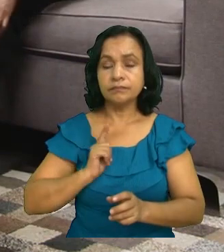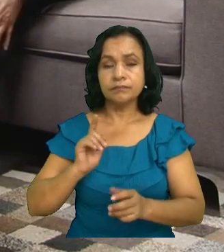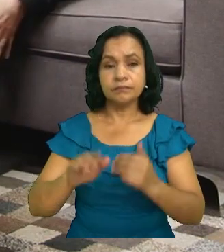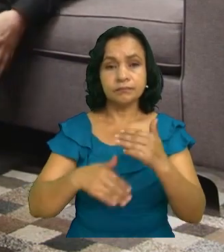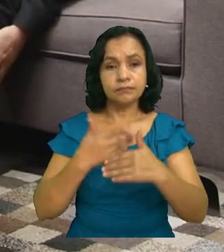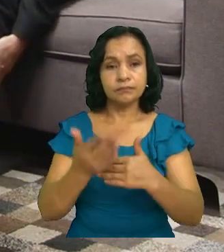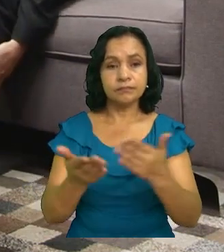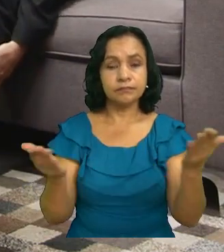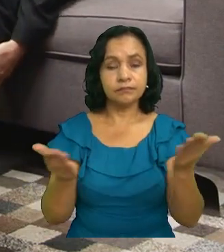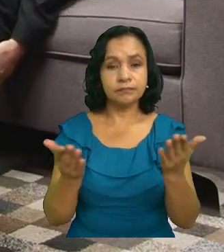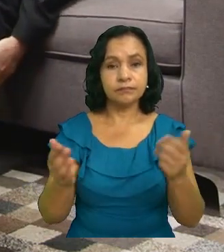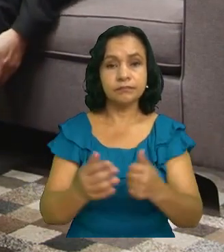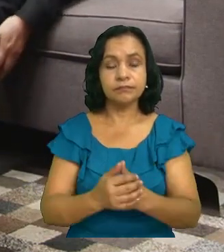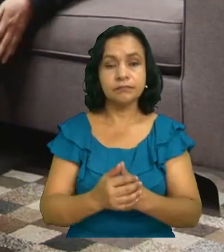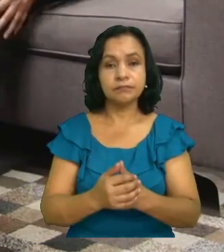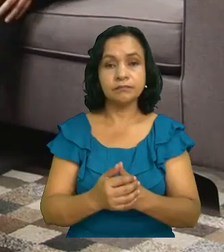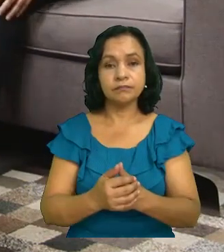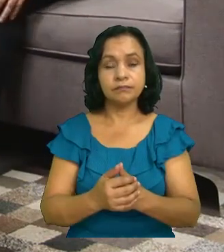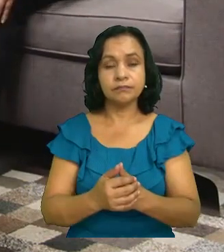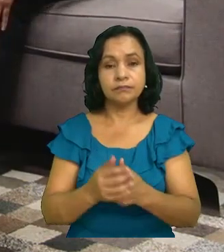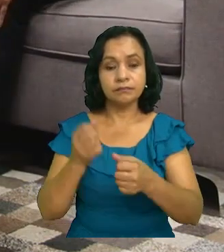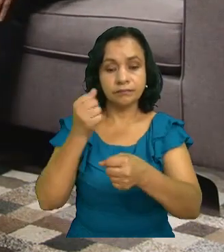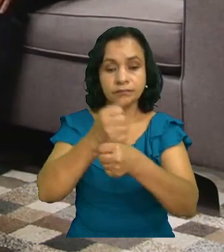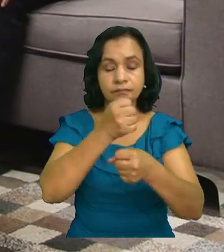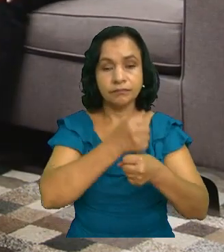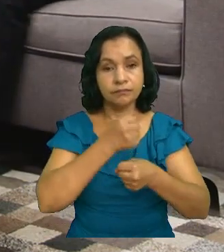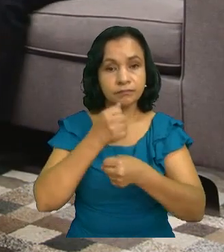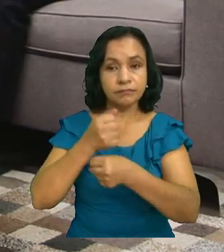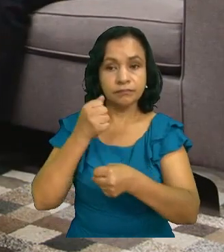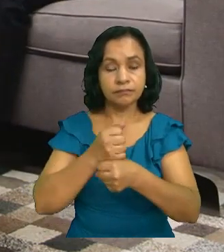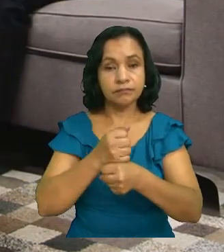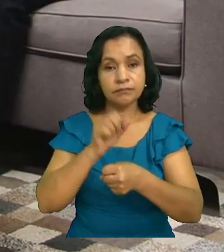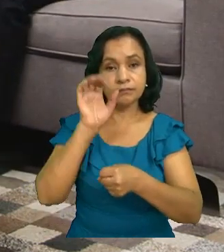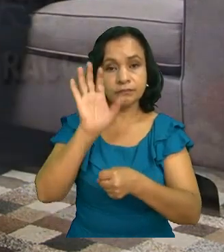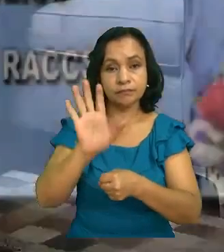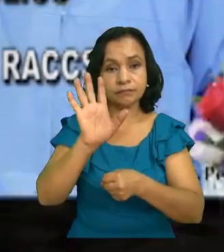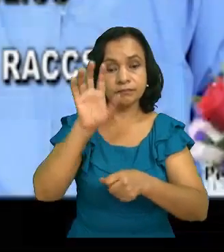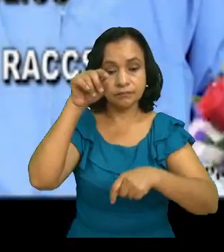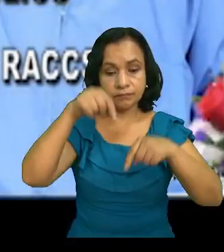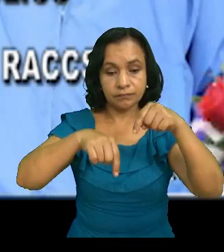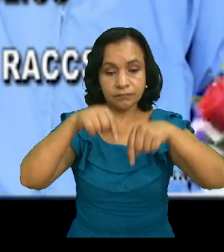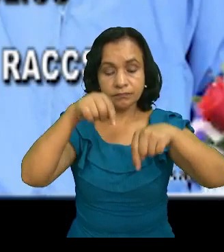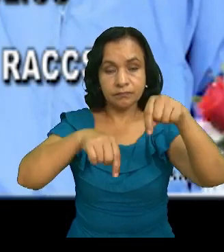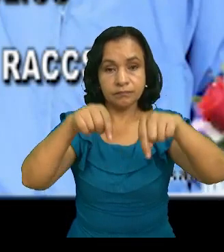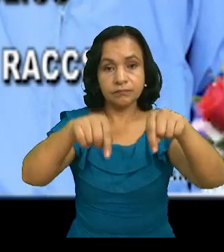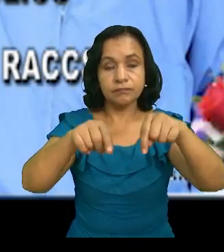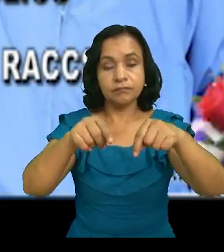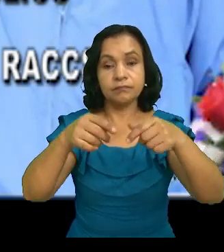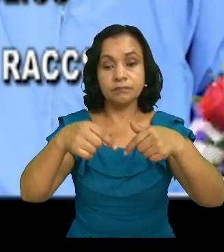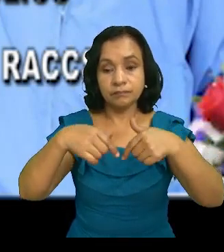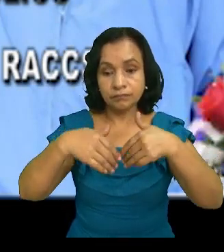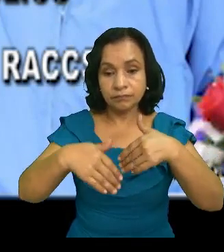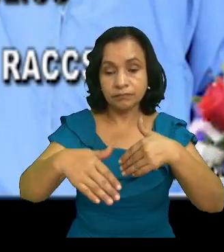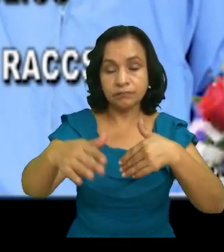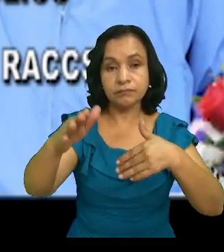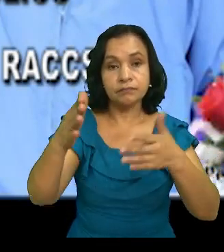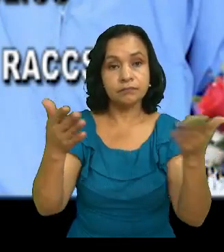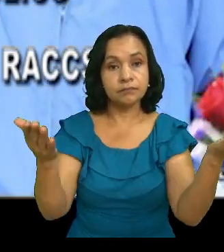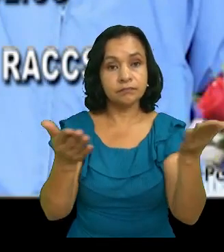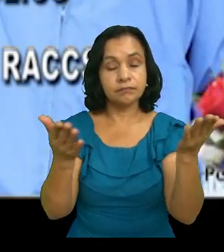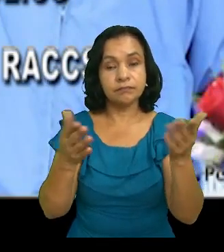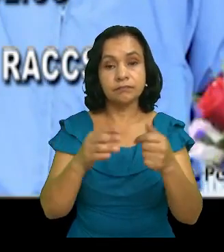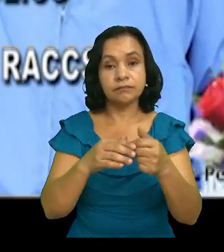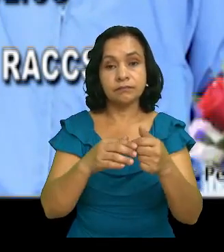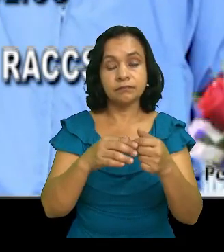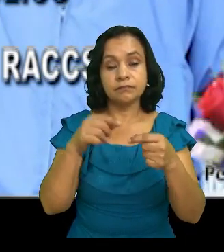posteriormente una pequeña obra de 5 kilómetros de longitud entre el empalme